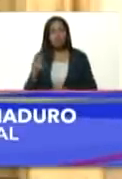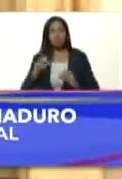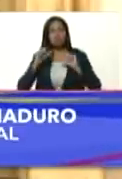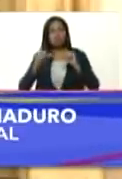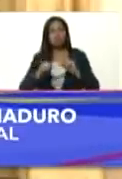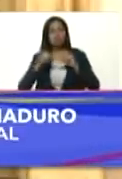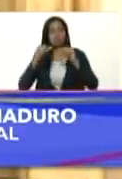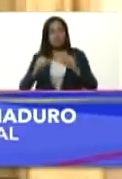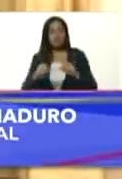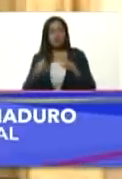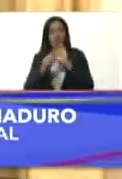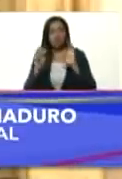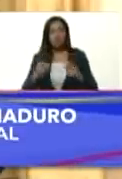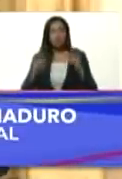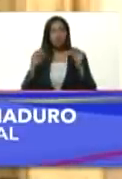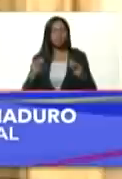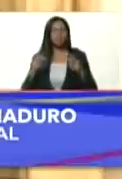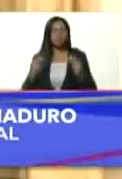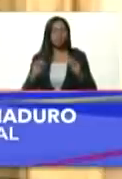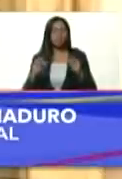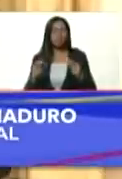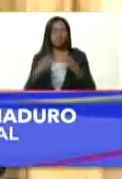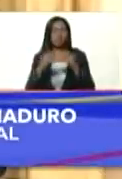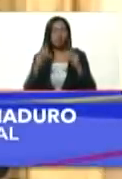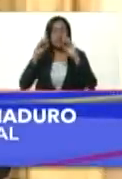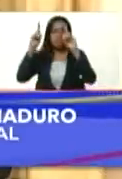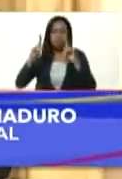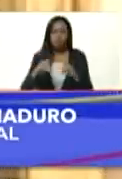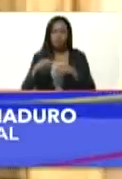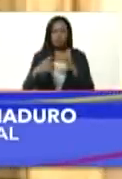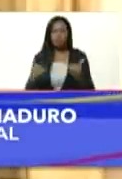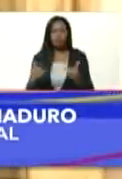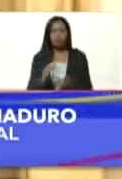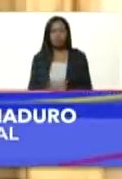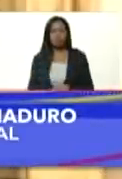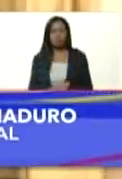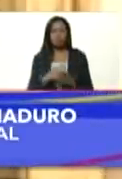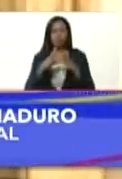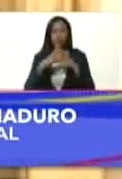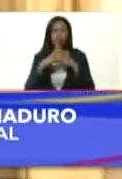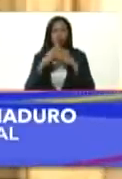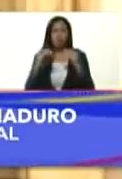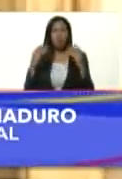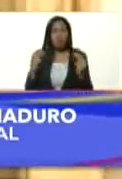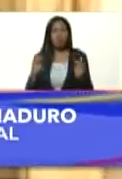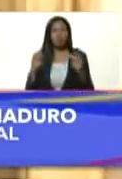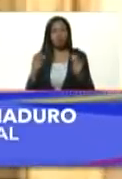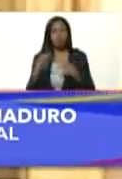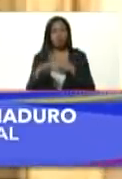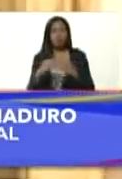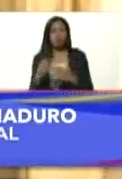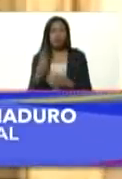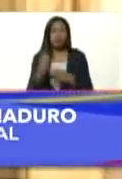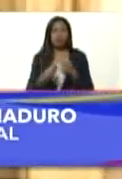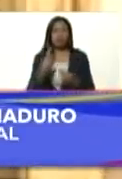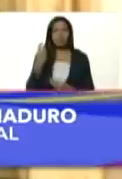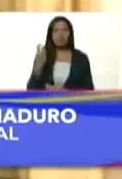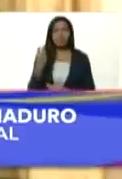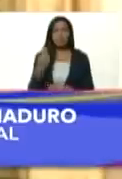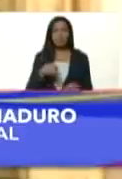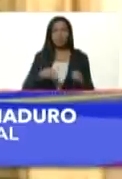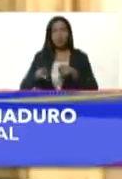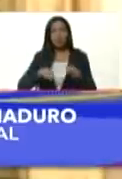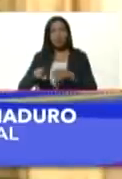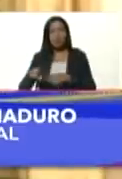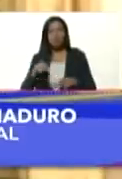pie, activado. Todas las decisiones y todas las acciones que haga falta las tomaremos en